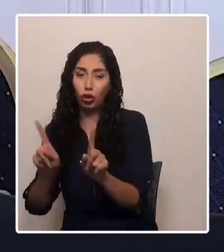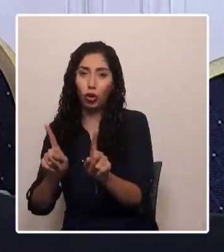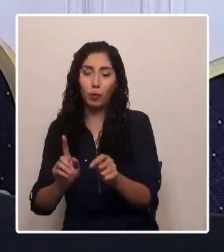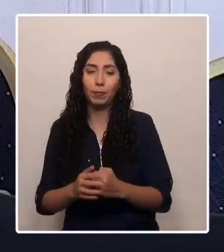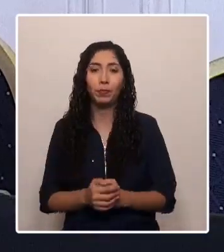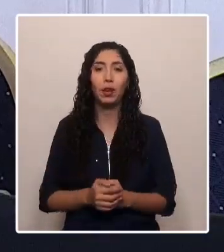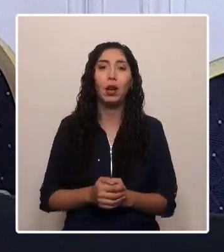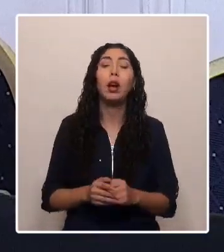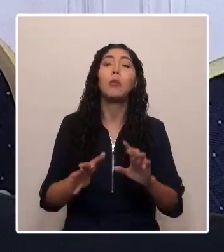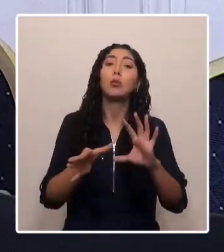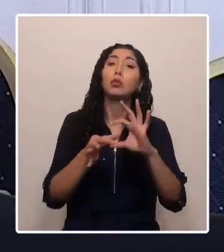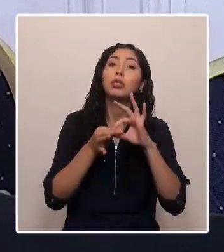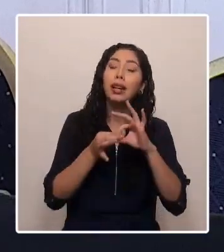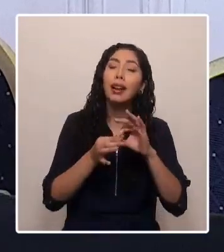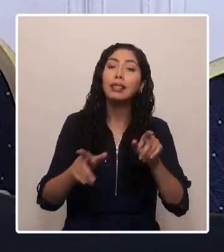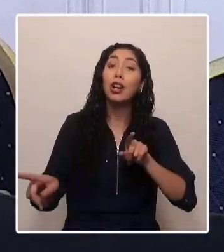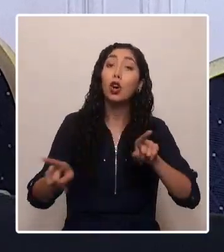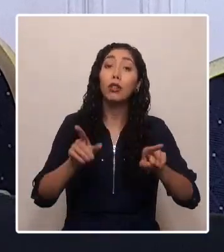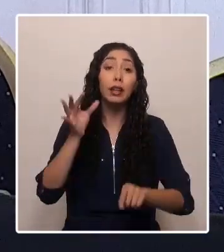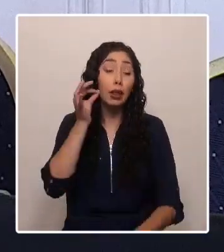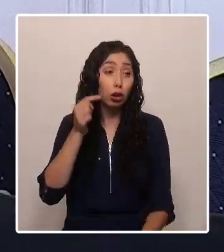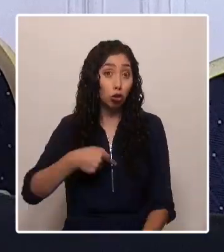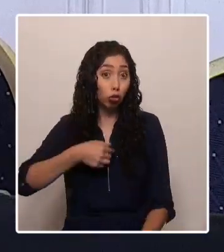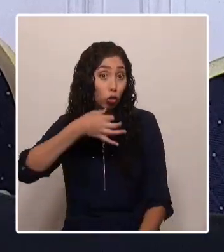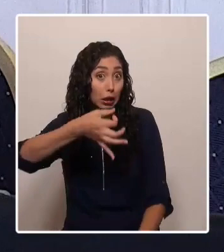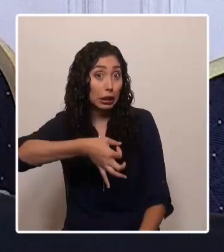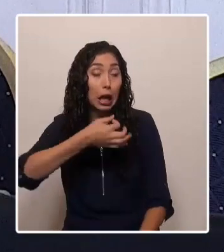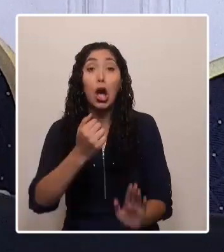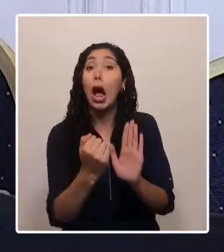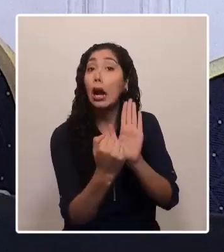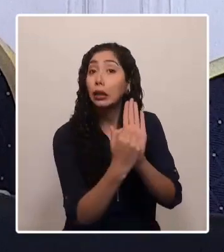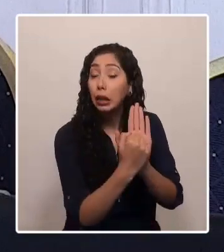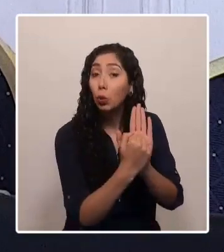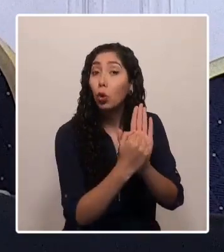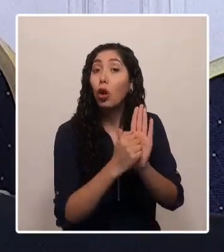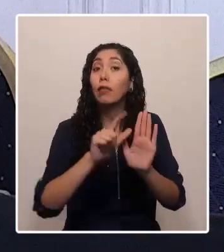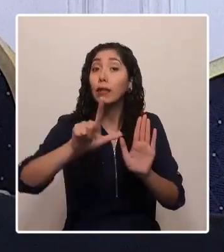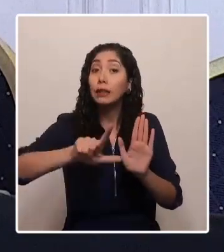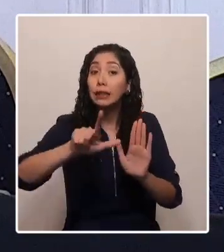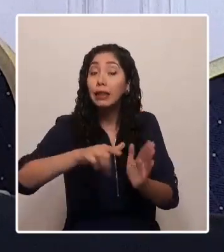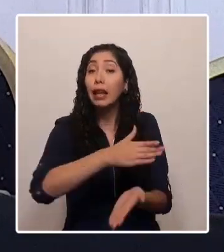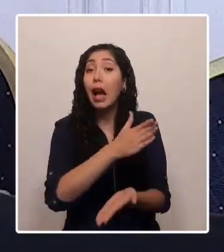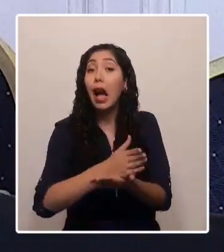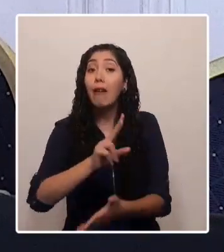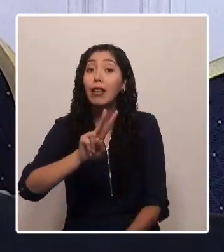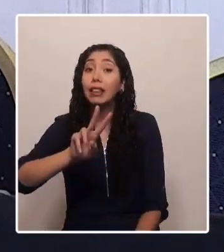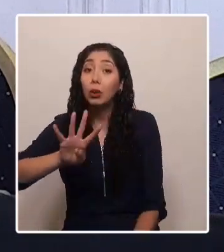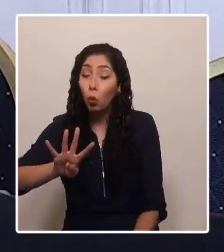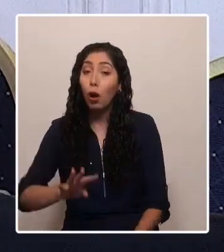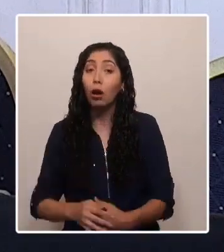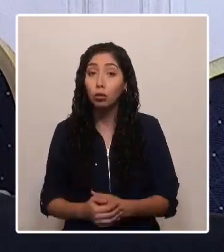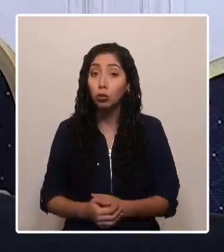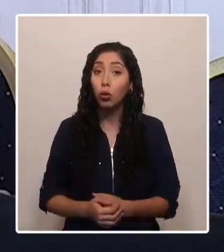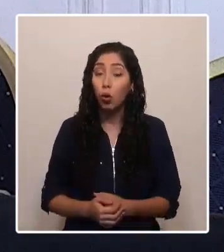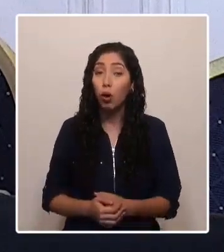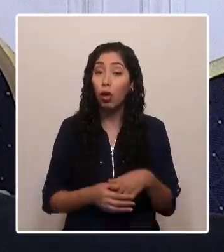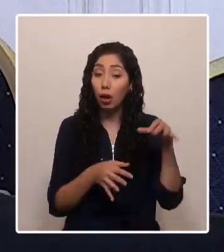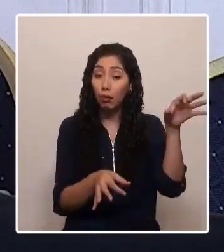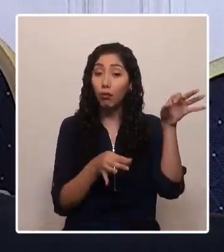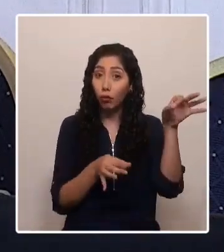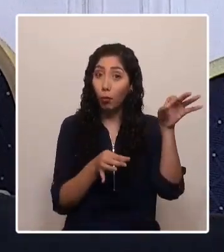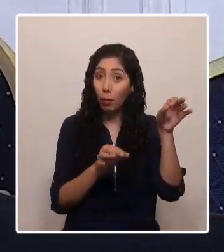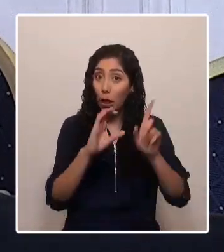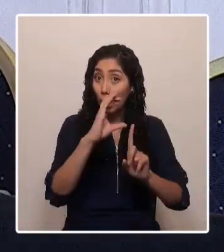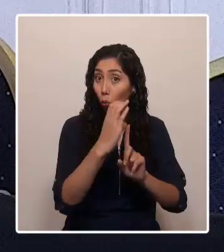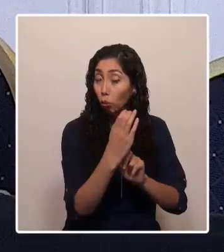coordinadora. Me estoy refiriendo a los artículos que van del 17 al 24 del informe de